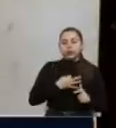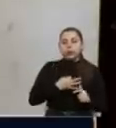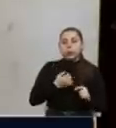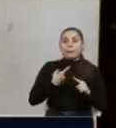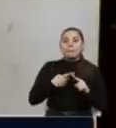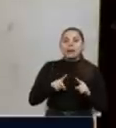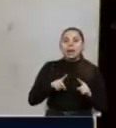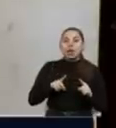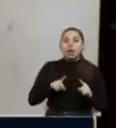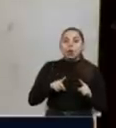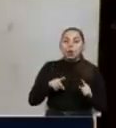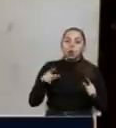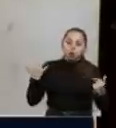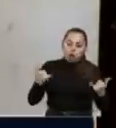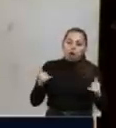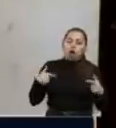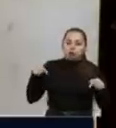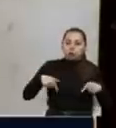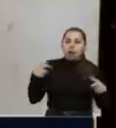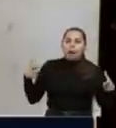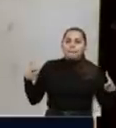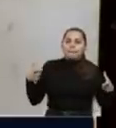pero hay menos muertes.